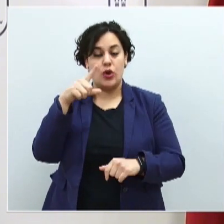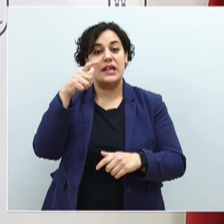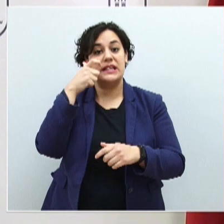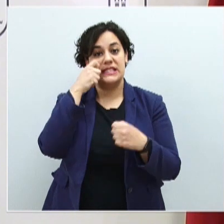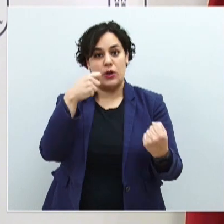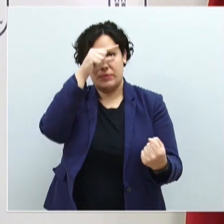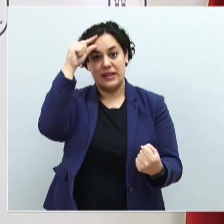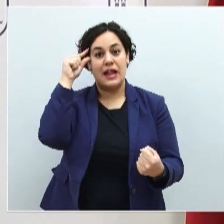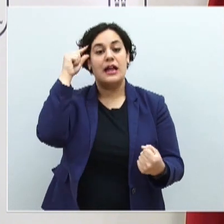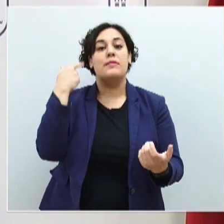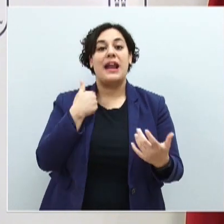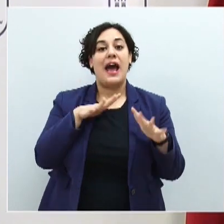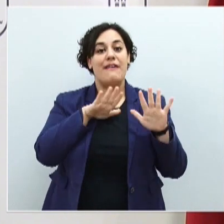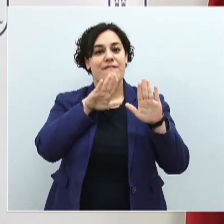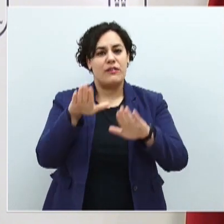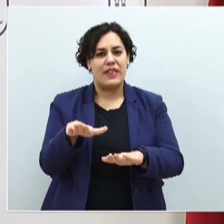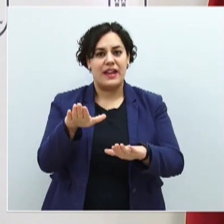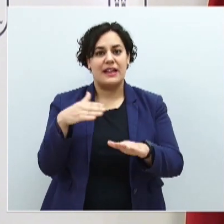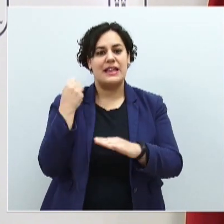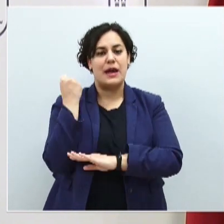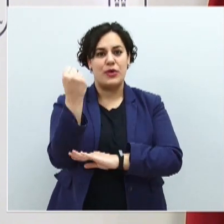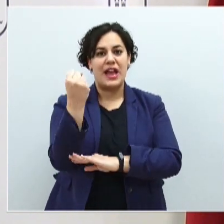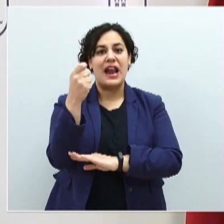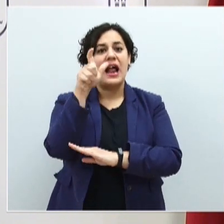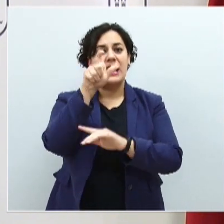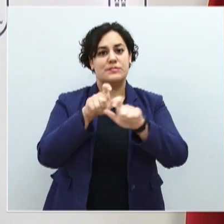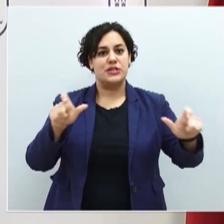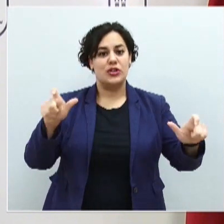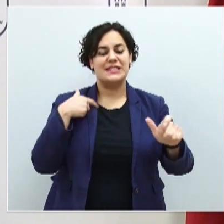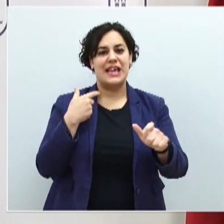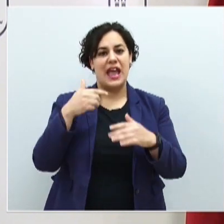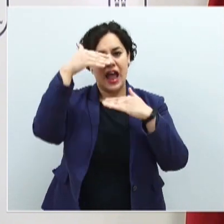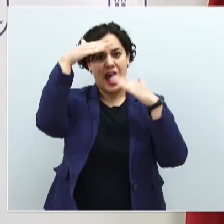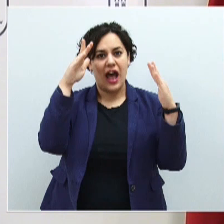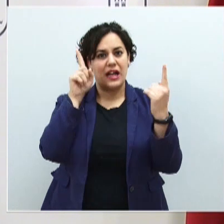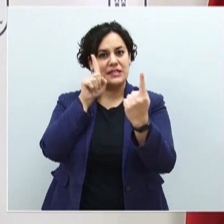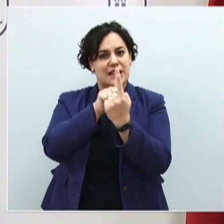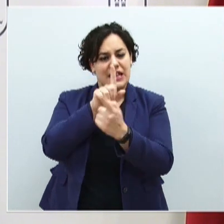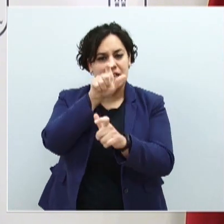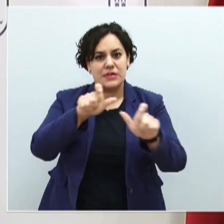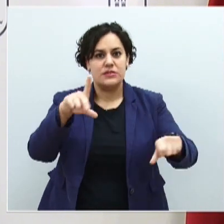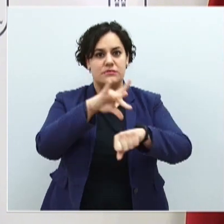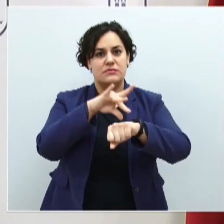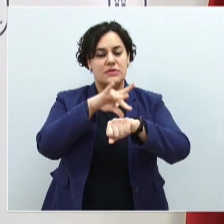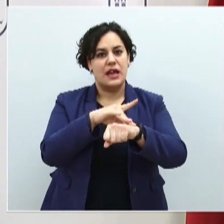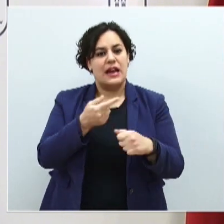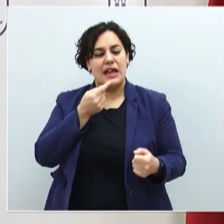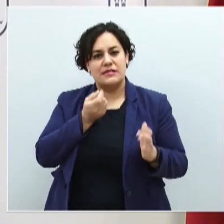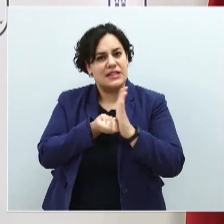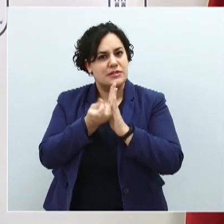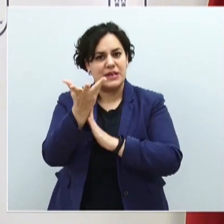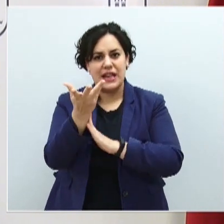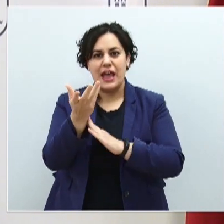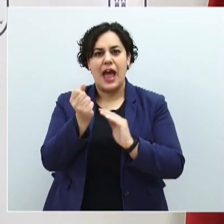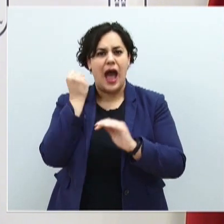reconocer la labor de todo el personal que está cuidando y atendiendo a los enfermos, agradecerles su esfuerzo y de transmitirles todo el apoyo del